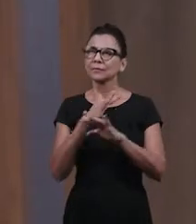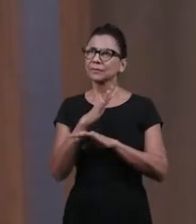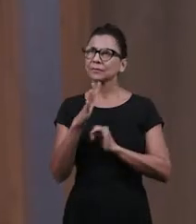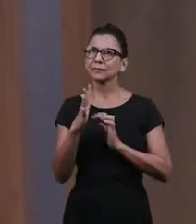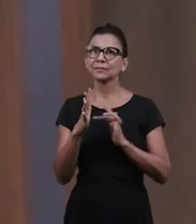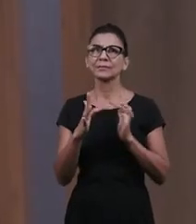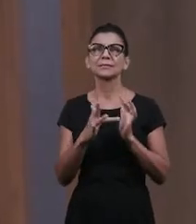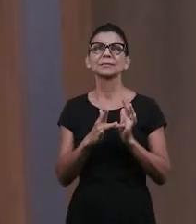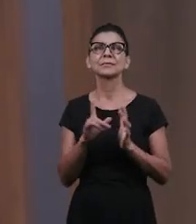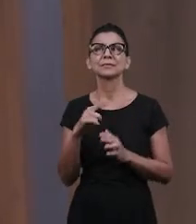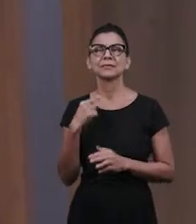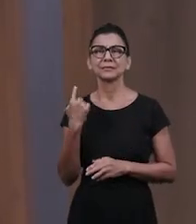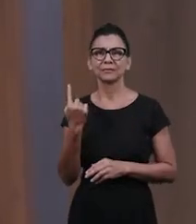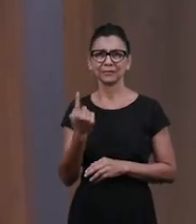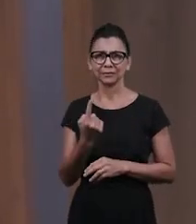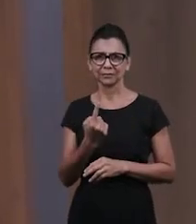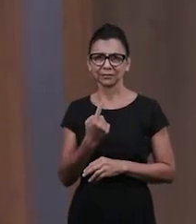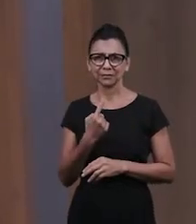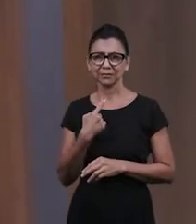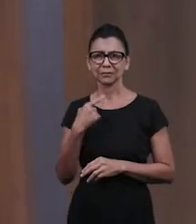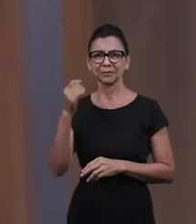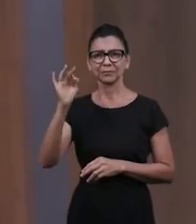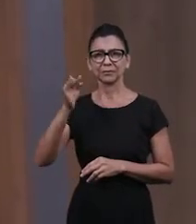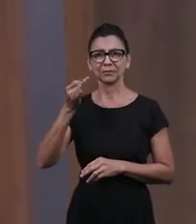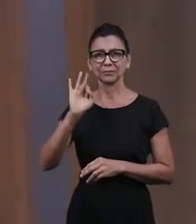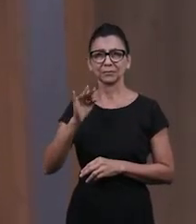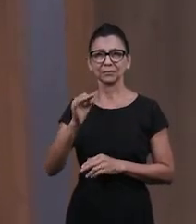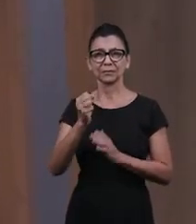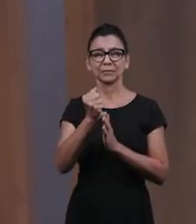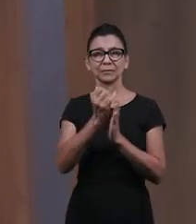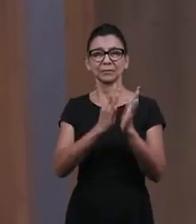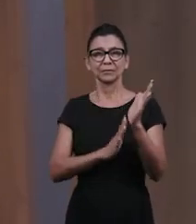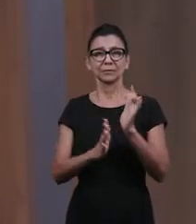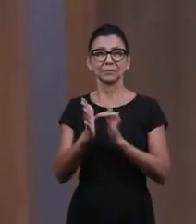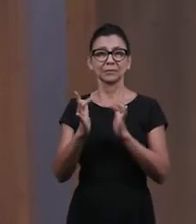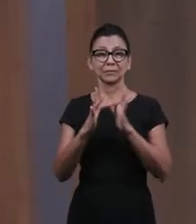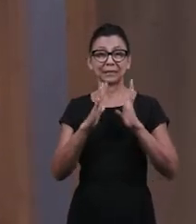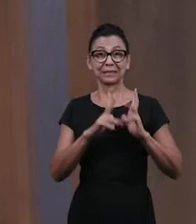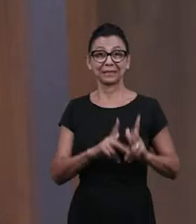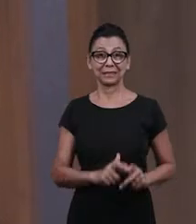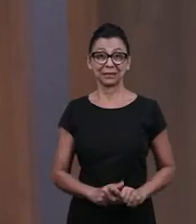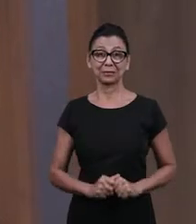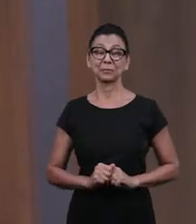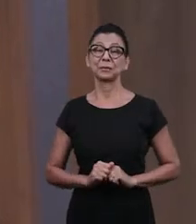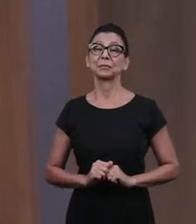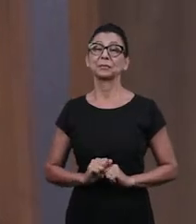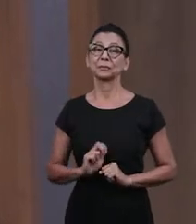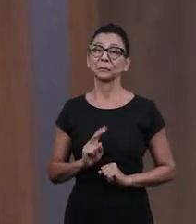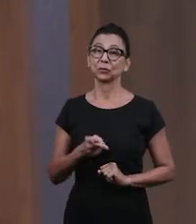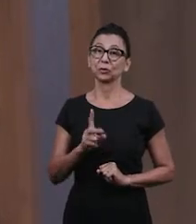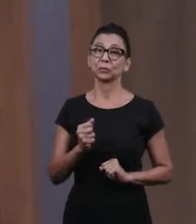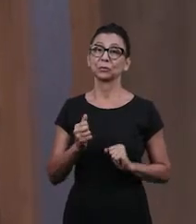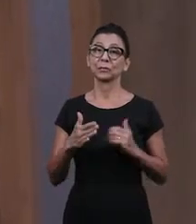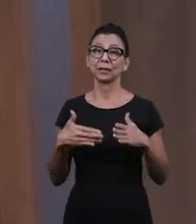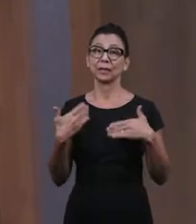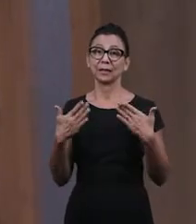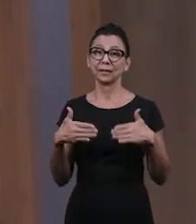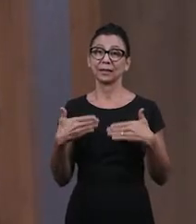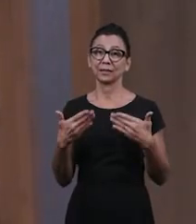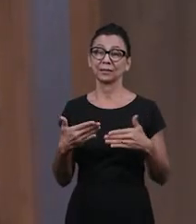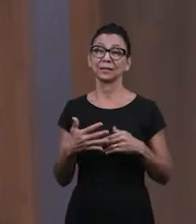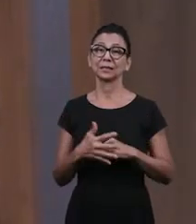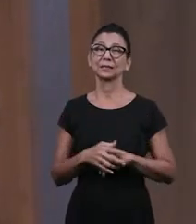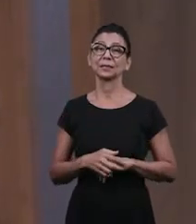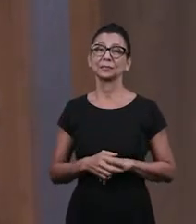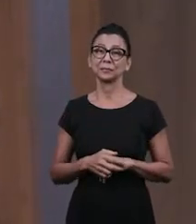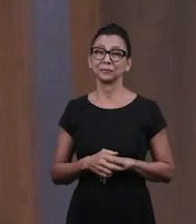Gloria a Jesús, porque tenemos a la sangre de Jesús que nos limpia, ¿verdad? Entonces, con mucha alegría, vamos a glorificar el